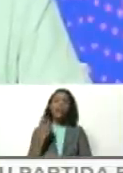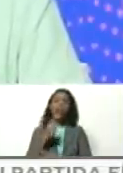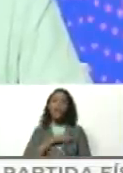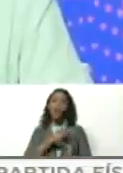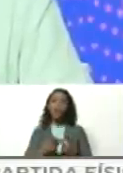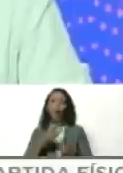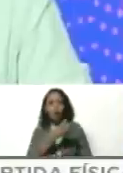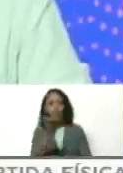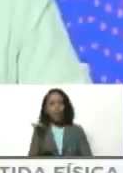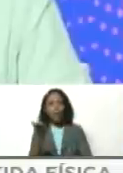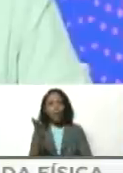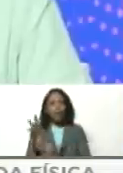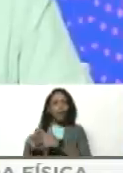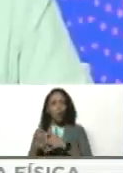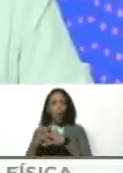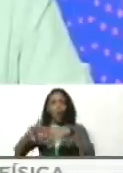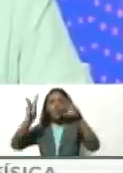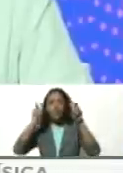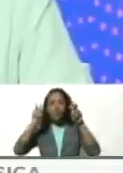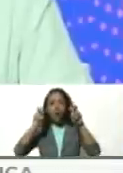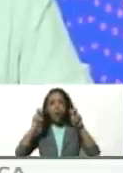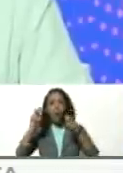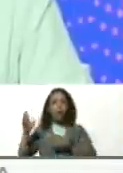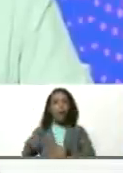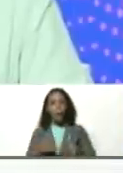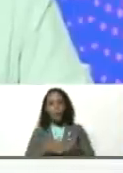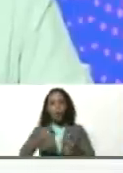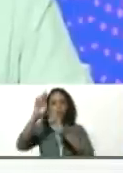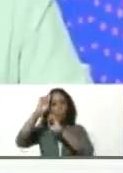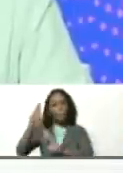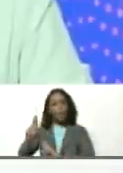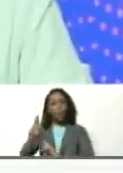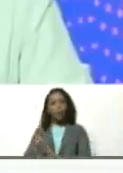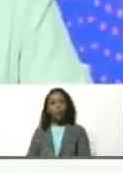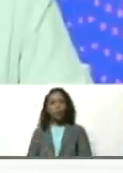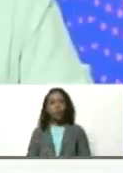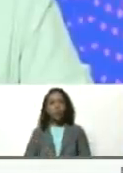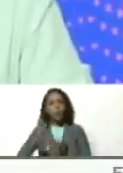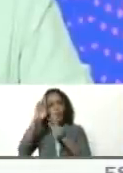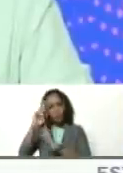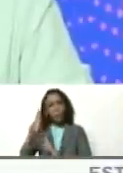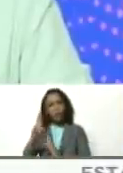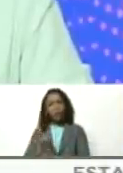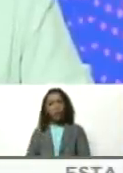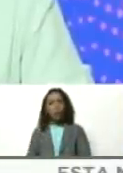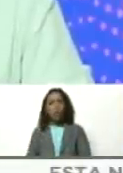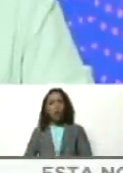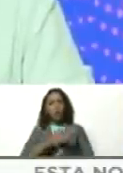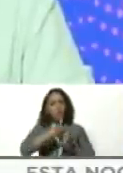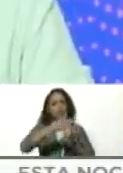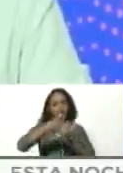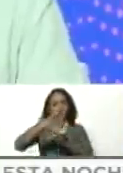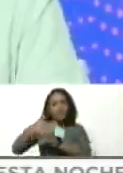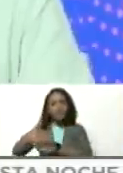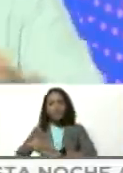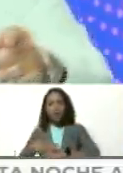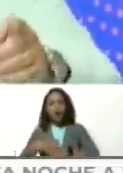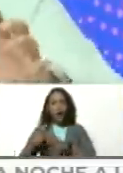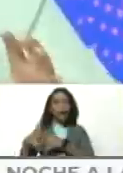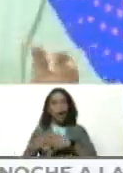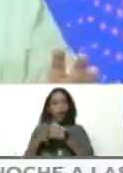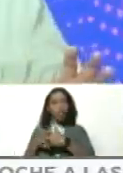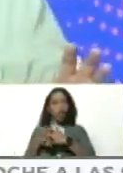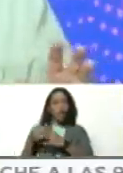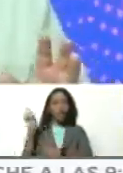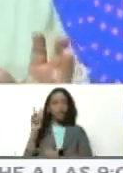Estados Unidos. Conseguir un nuevo camino de respeto. De respeto. De cooperación entre Estados Unidos y